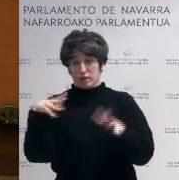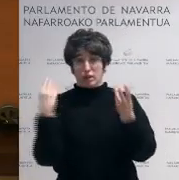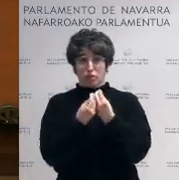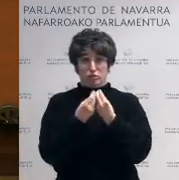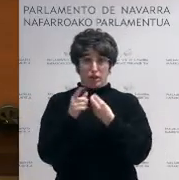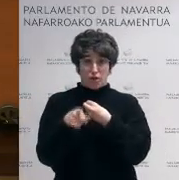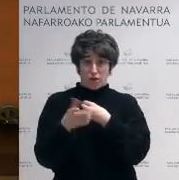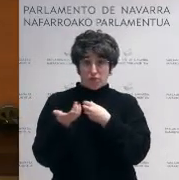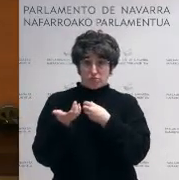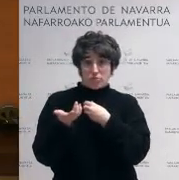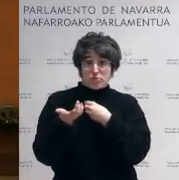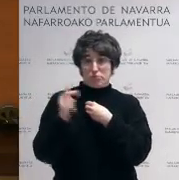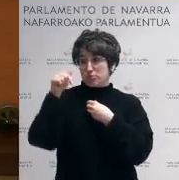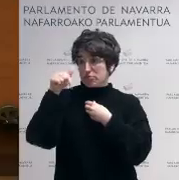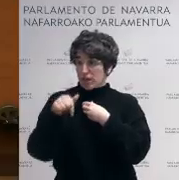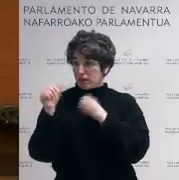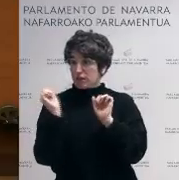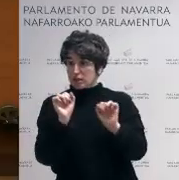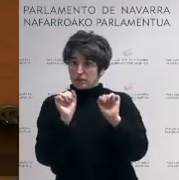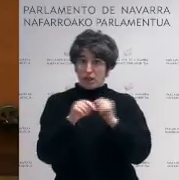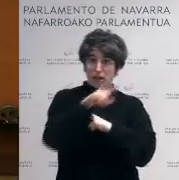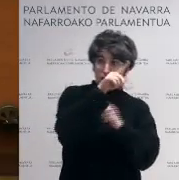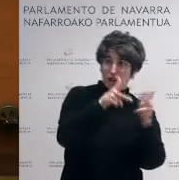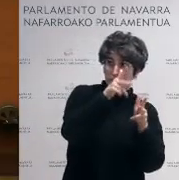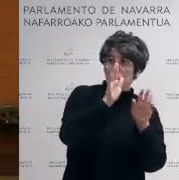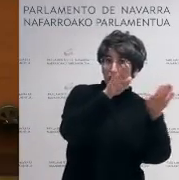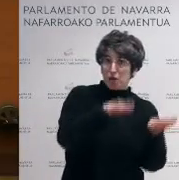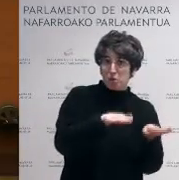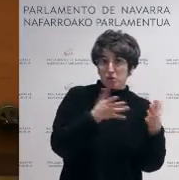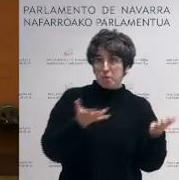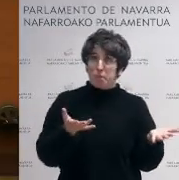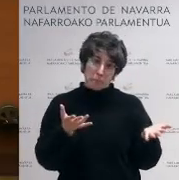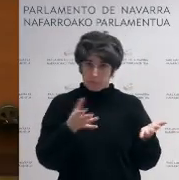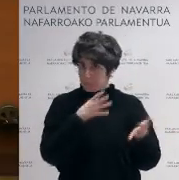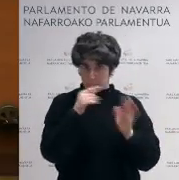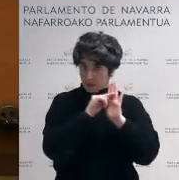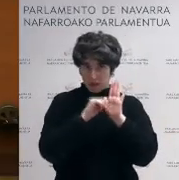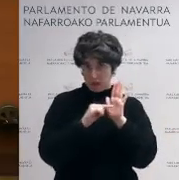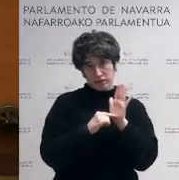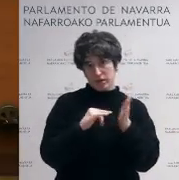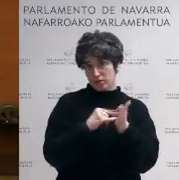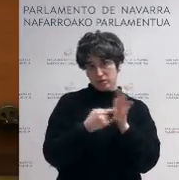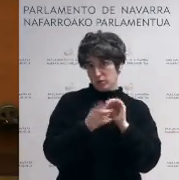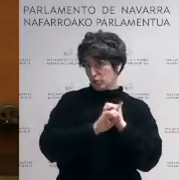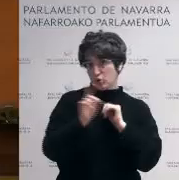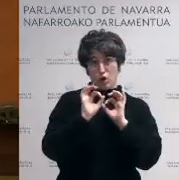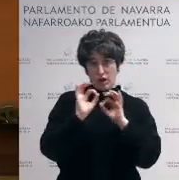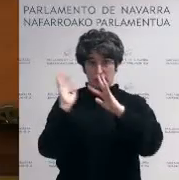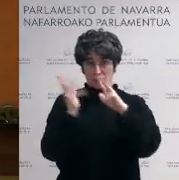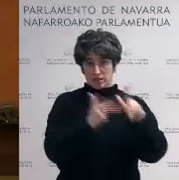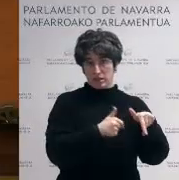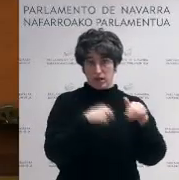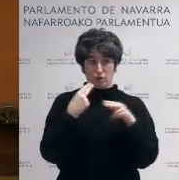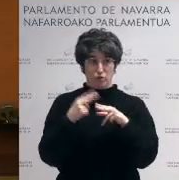lo que apoyan allí. Y esa incoherencia no responde a criterios técnicos, sino a cálculos políticos. De eso